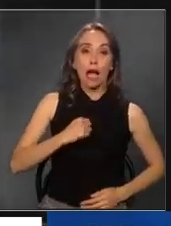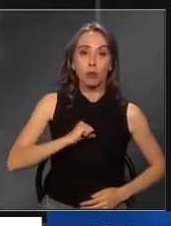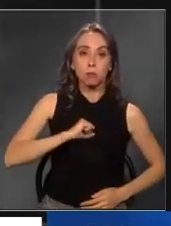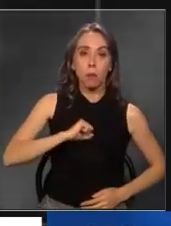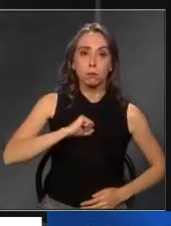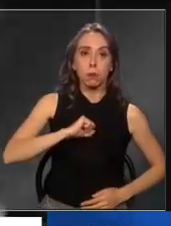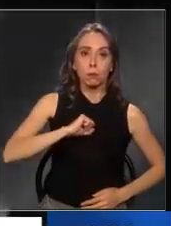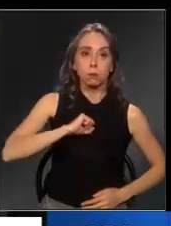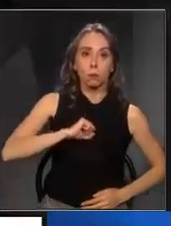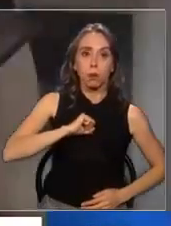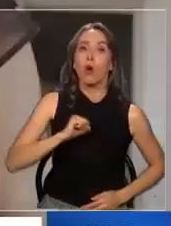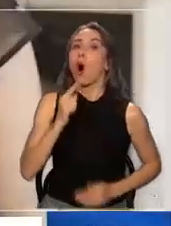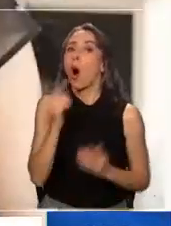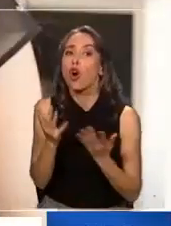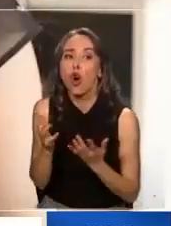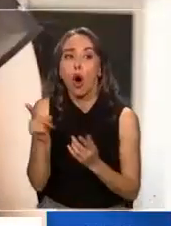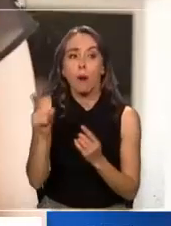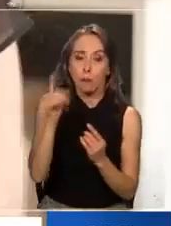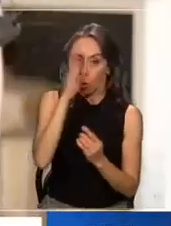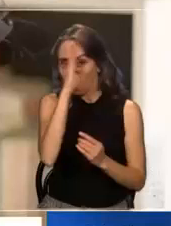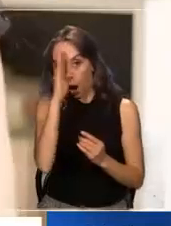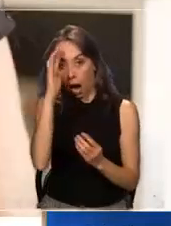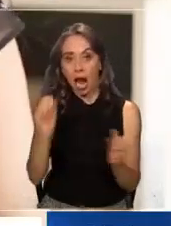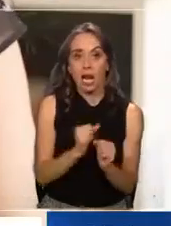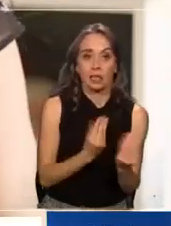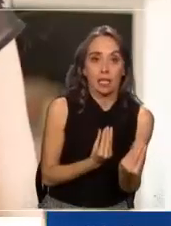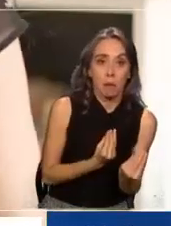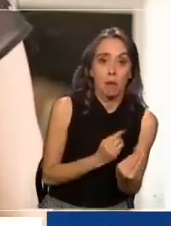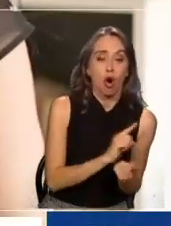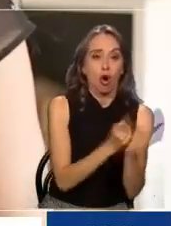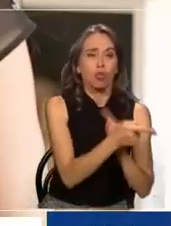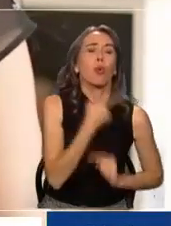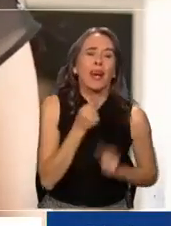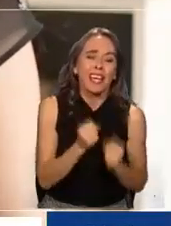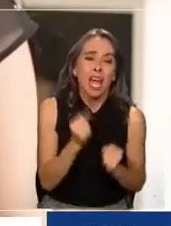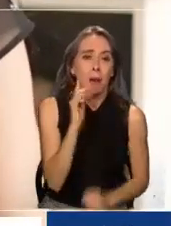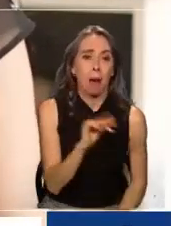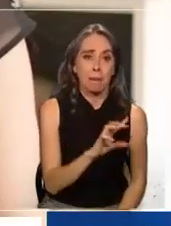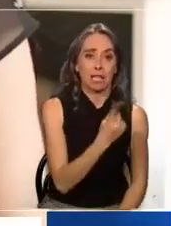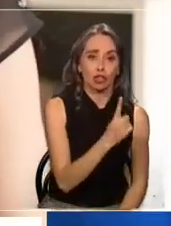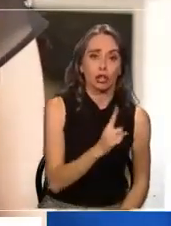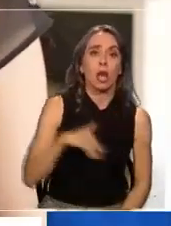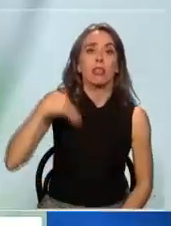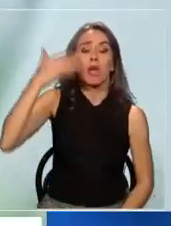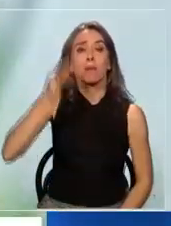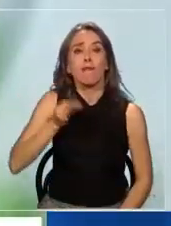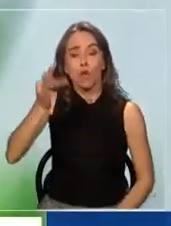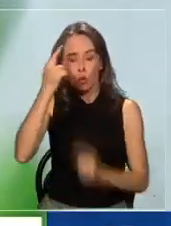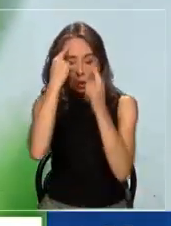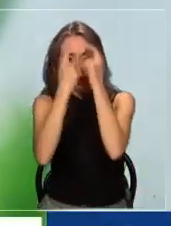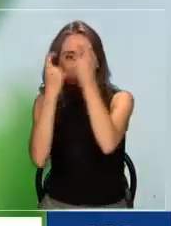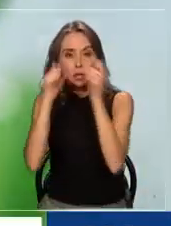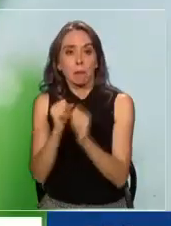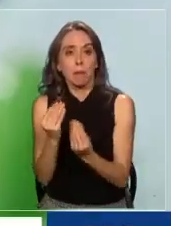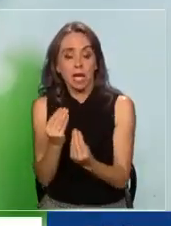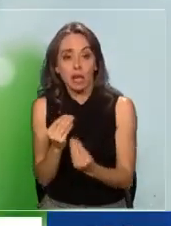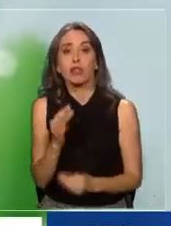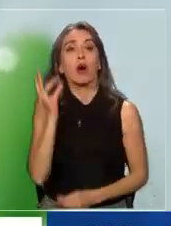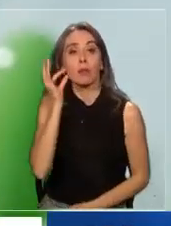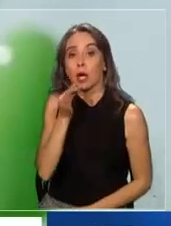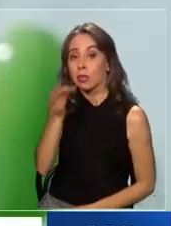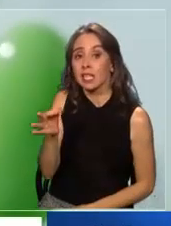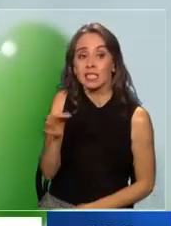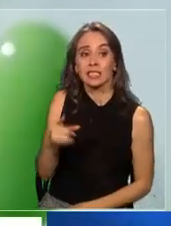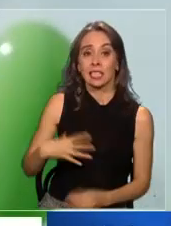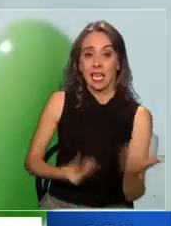¿Cómo fue lidiar con estos temores al querer ser madre soltera y también lidiar con esos temores después en un futuro también? Al no estar reconocidos por un